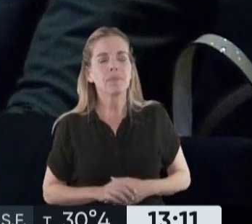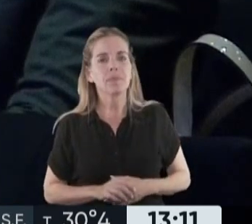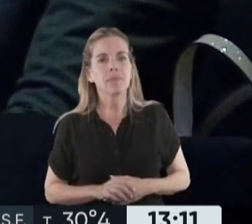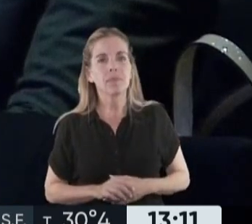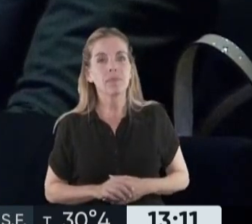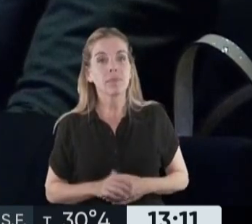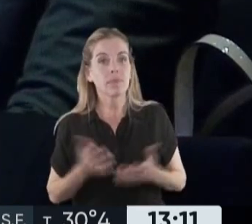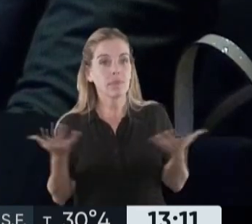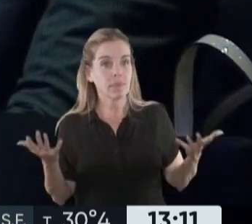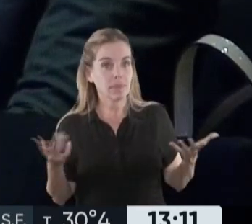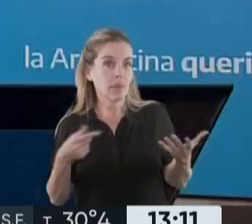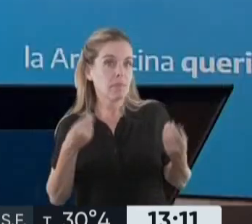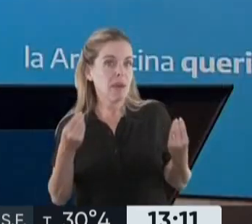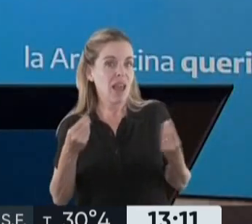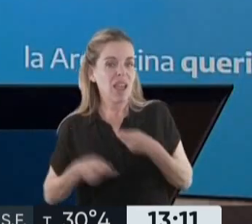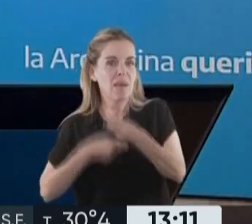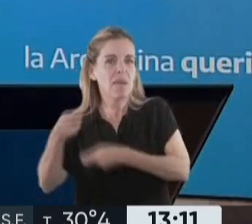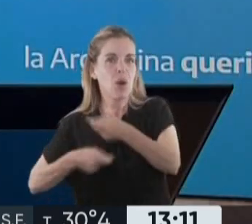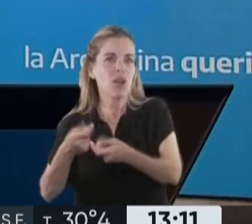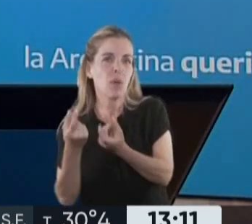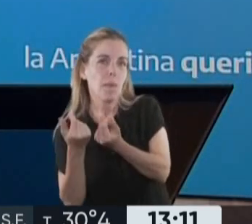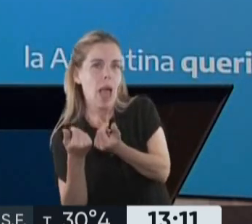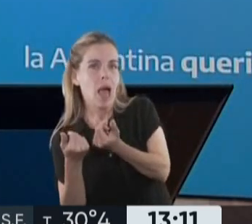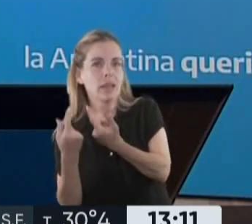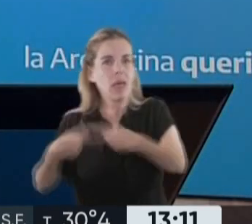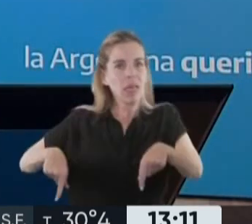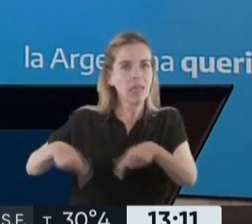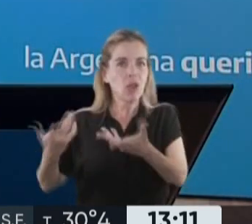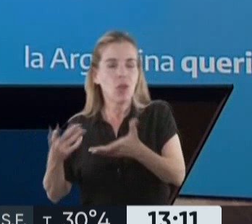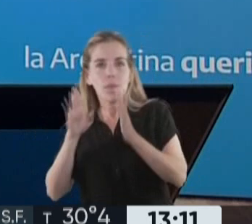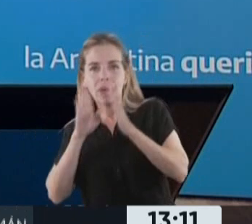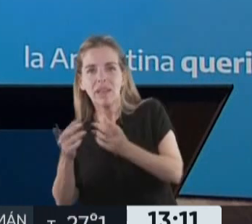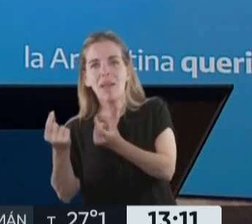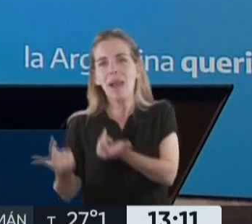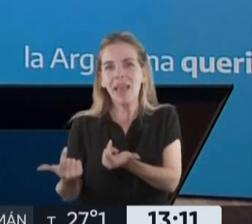la especulación financiera, porque todo desapareció en un minuto.